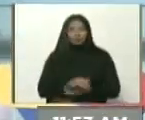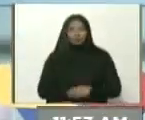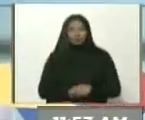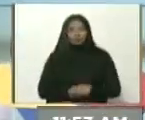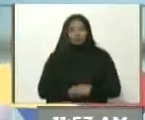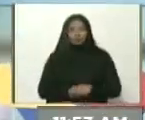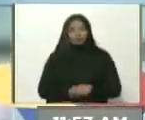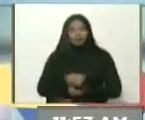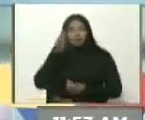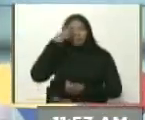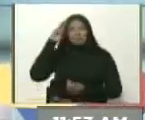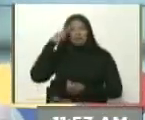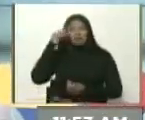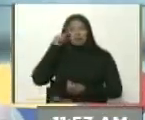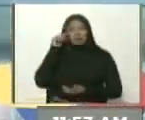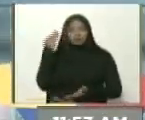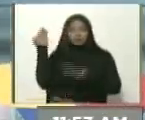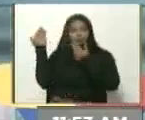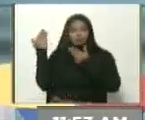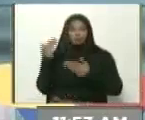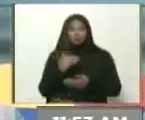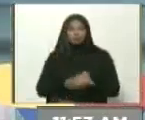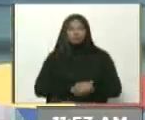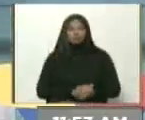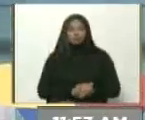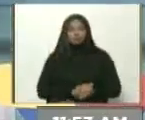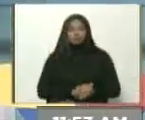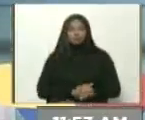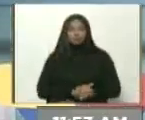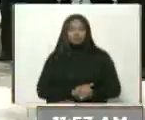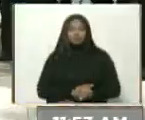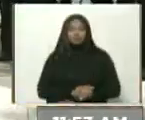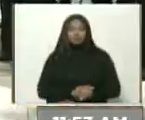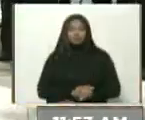Patricia Bolívar. Vamos con ella de inmediato. Maisfer, estamos contigo.